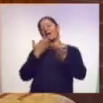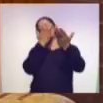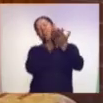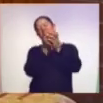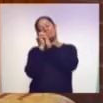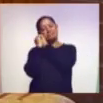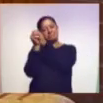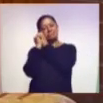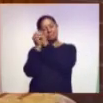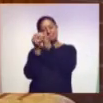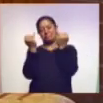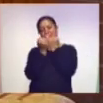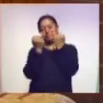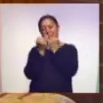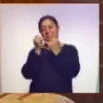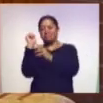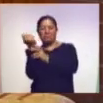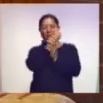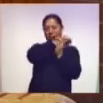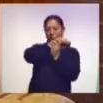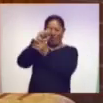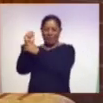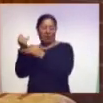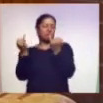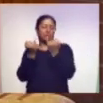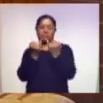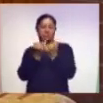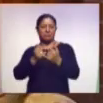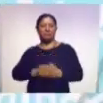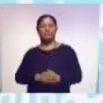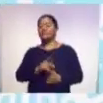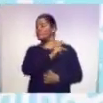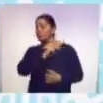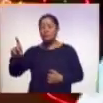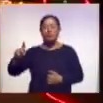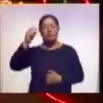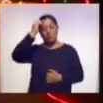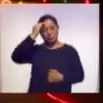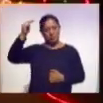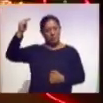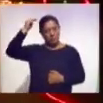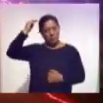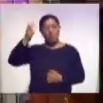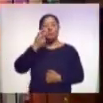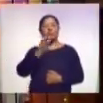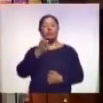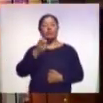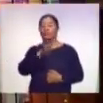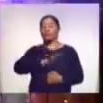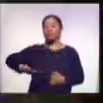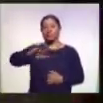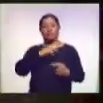para quebrar la piñata, etcétera, todos son en lengua náhuatl. Por ello, los habitantes de